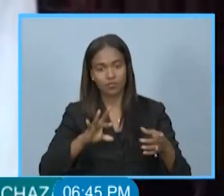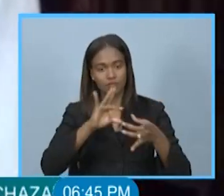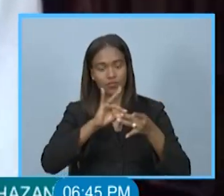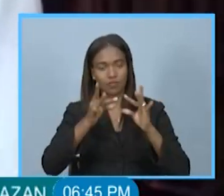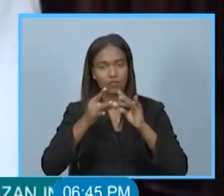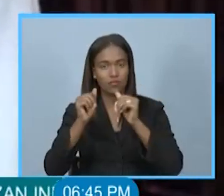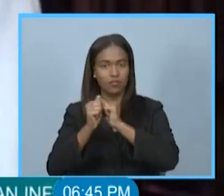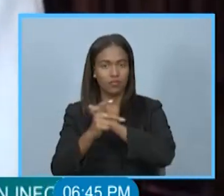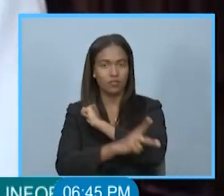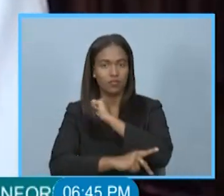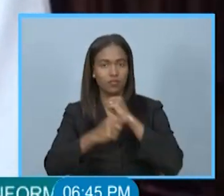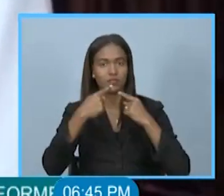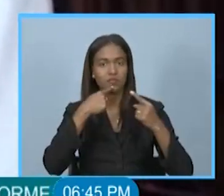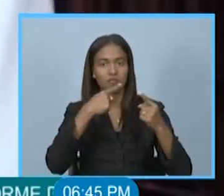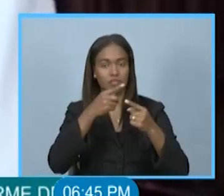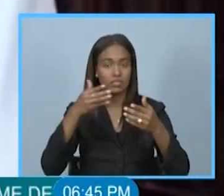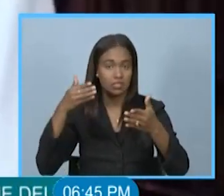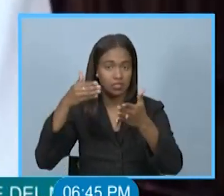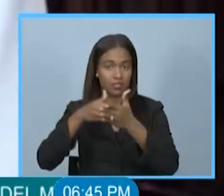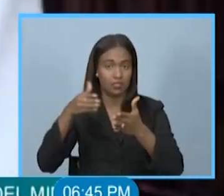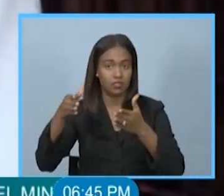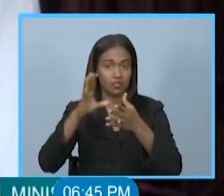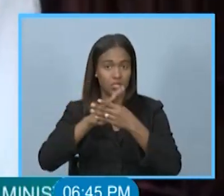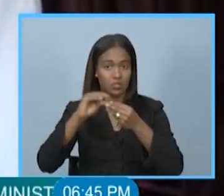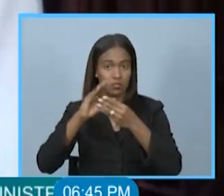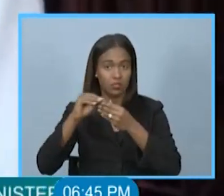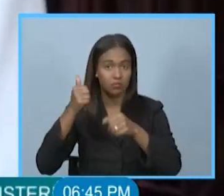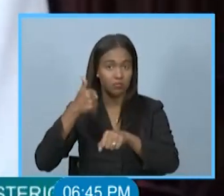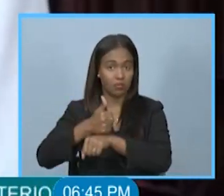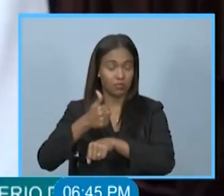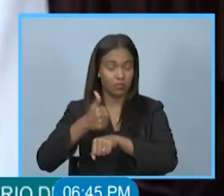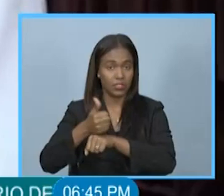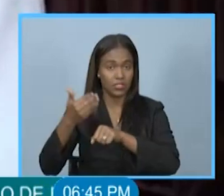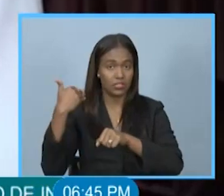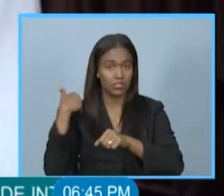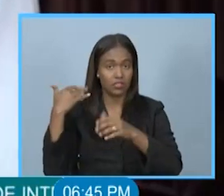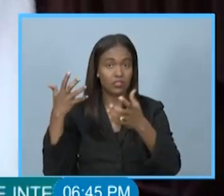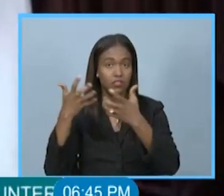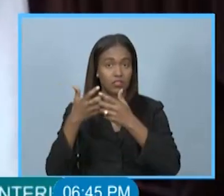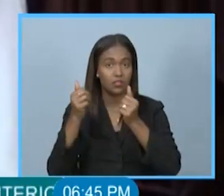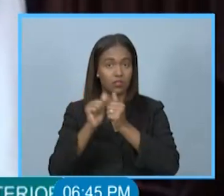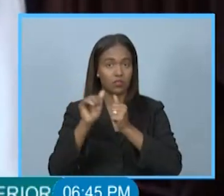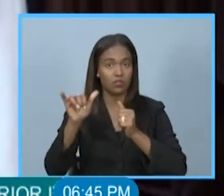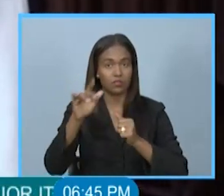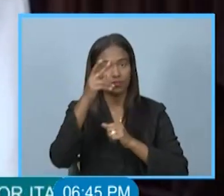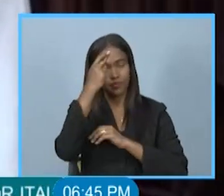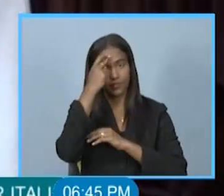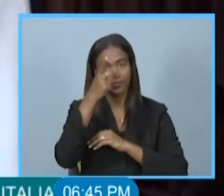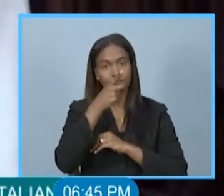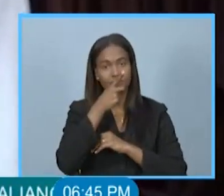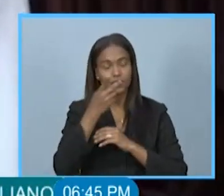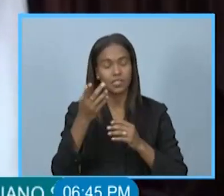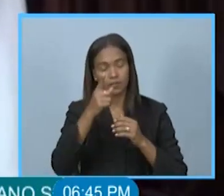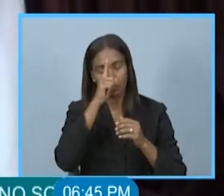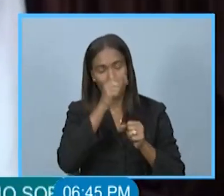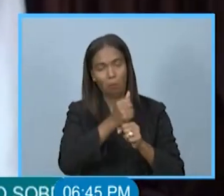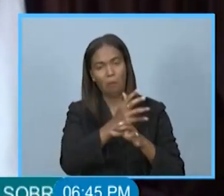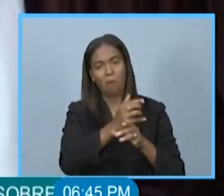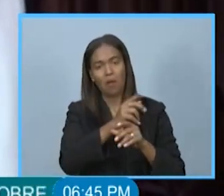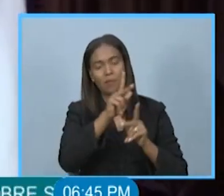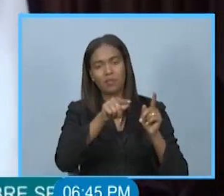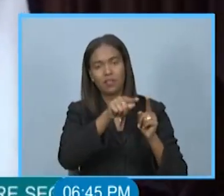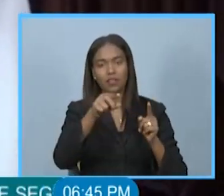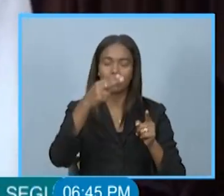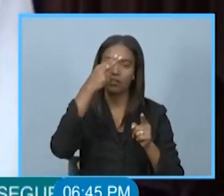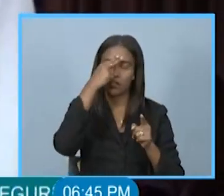exteriores se pronunció en contra de esas declaraciones acusatorias con respecto a la República Dominicana por el maltrato de los